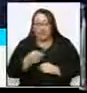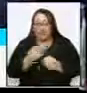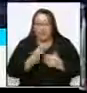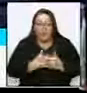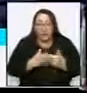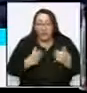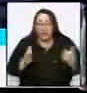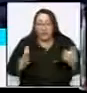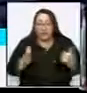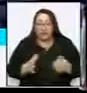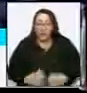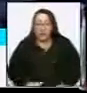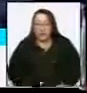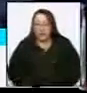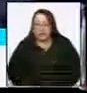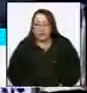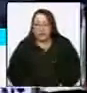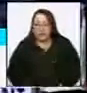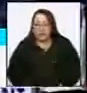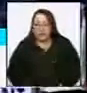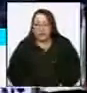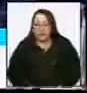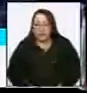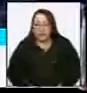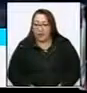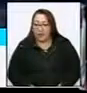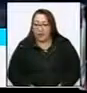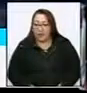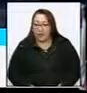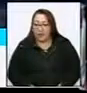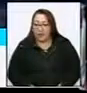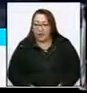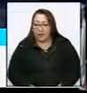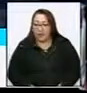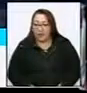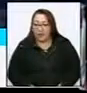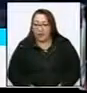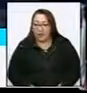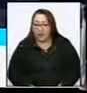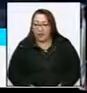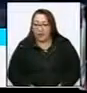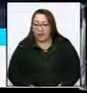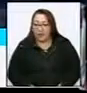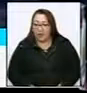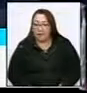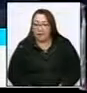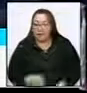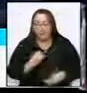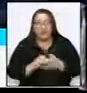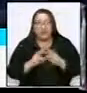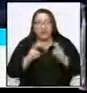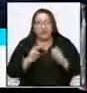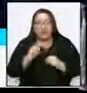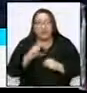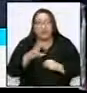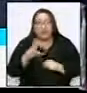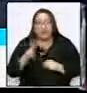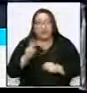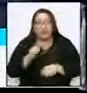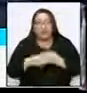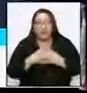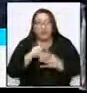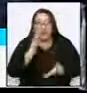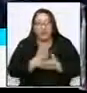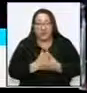desligando, creo yo, desde una técnica legislativa más acertada, el tema del 132 para la